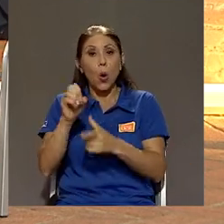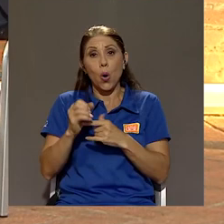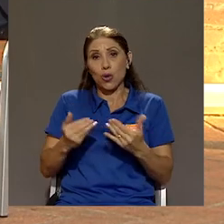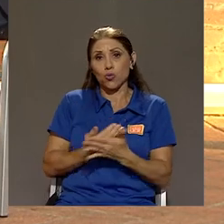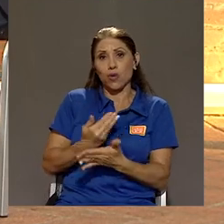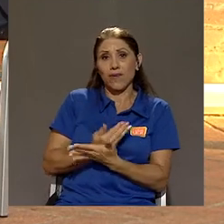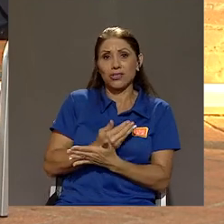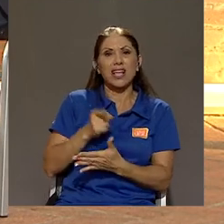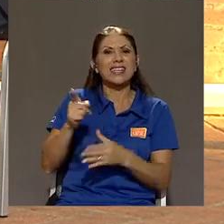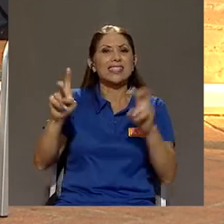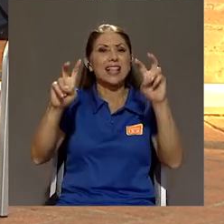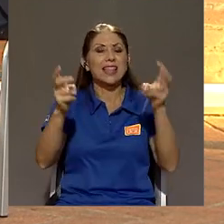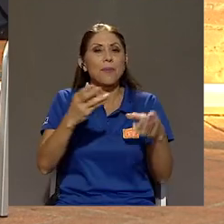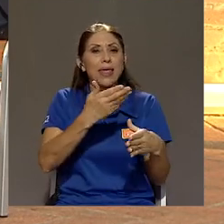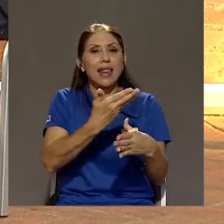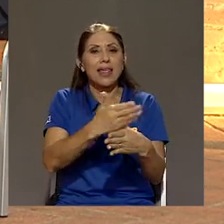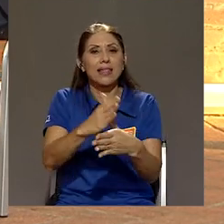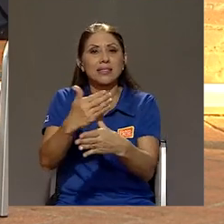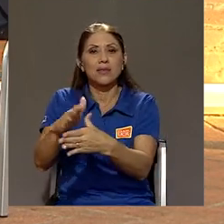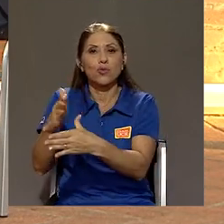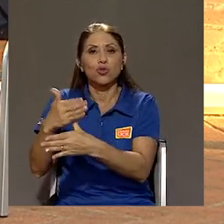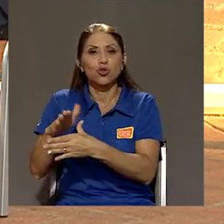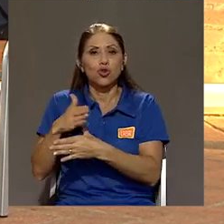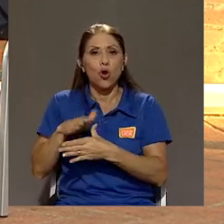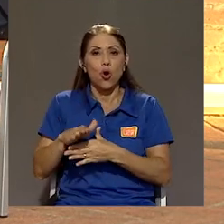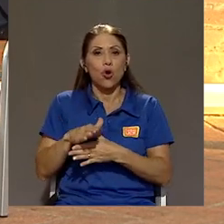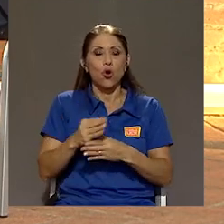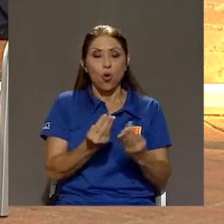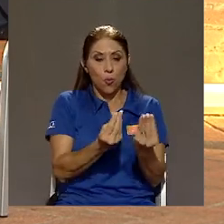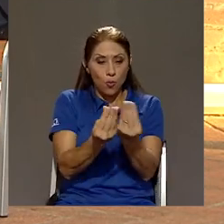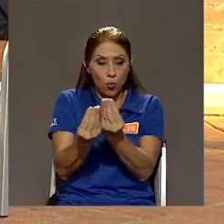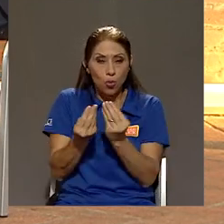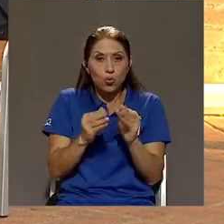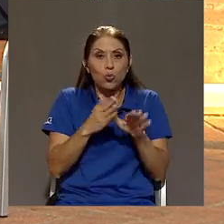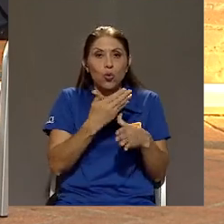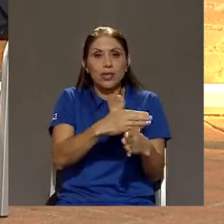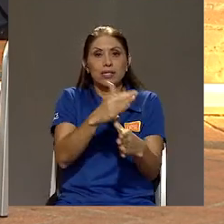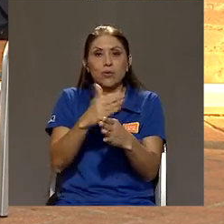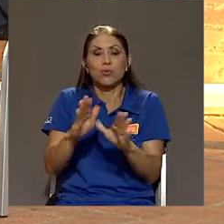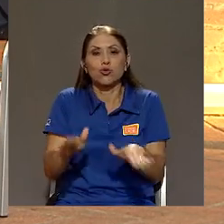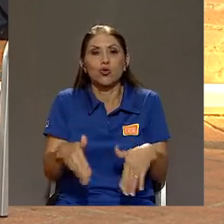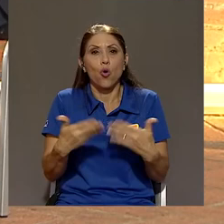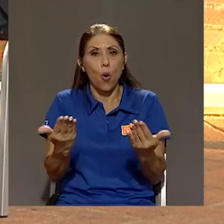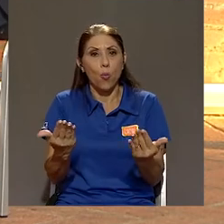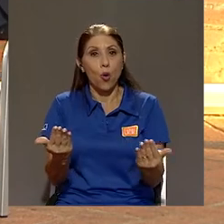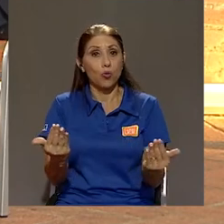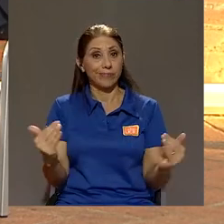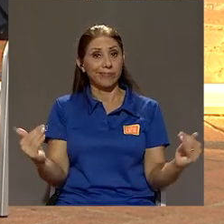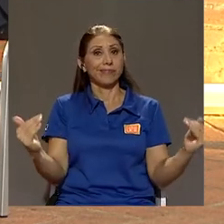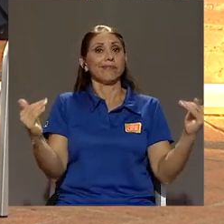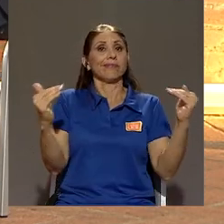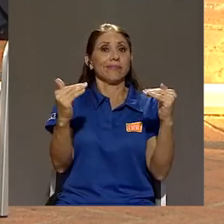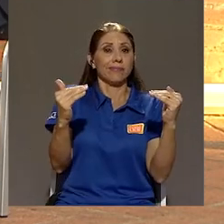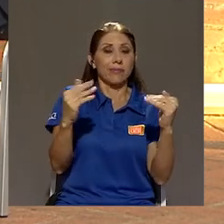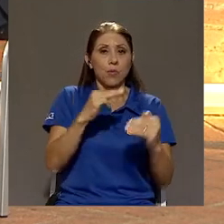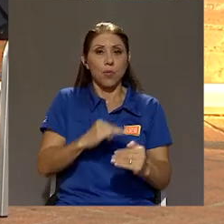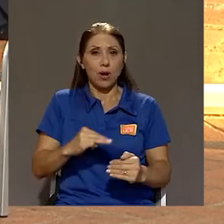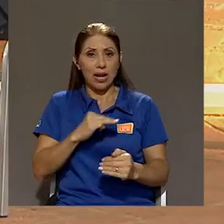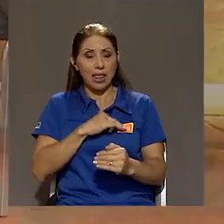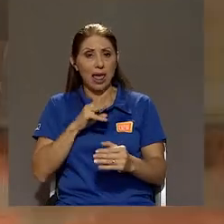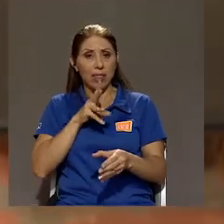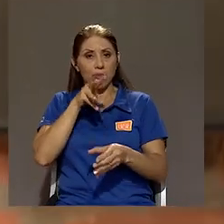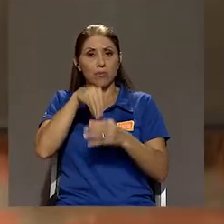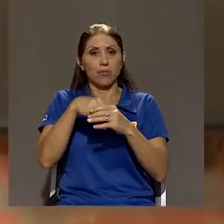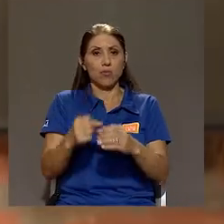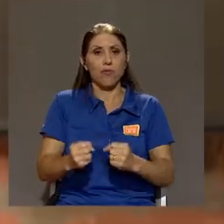con el tema de la distribución, ¿verdad? Que de nuevo es un tema, o sea, cómo distribuimos el producto tiene un componente de equidad y de moral muy fuerte, y en